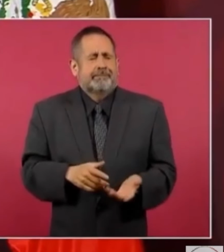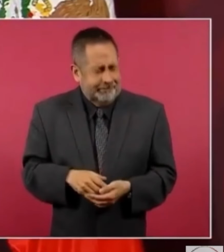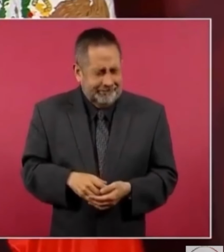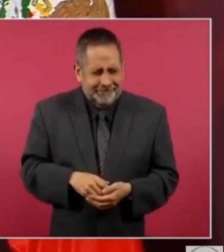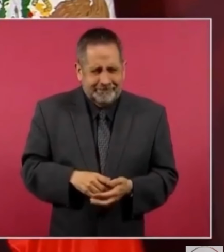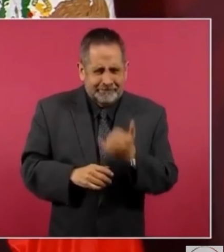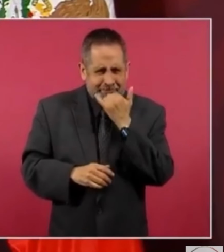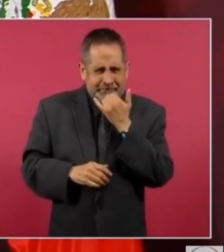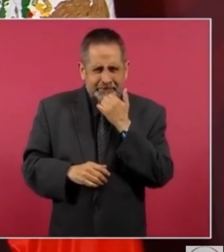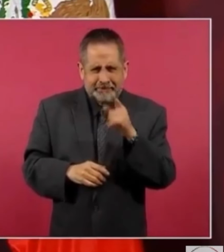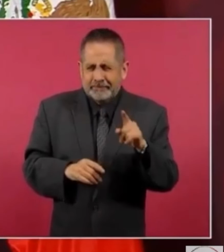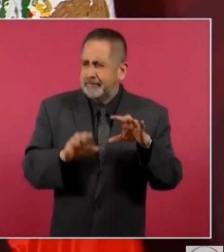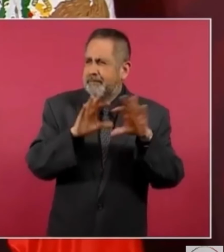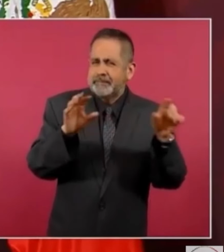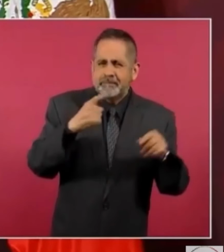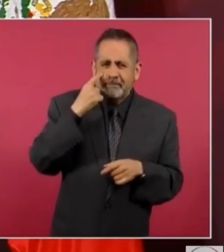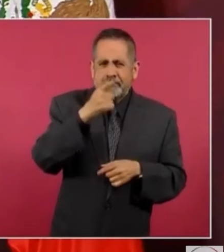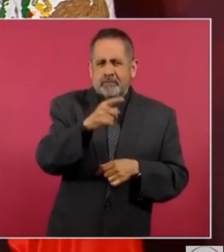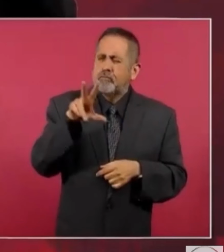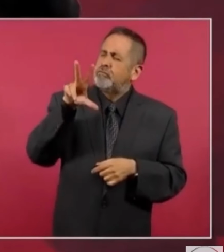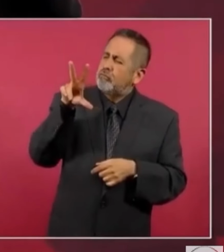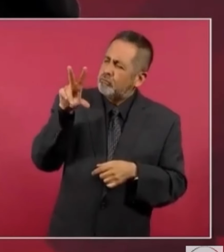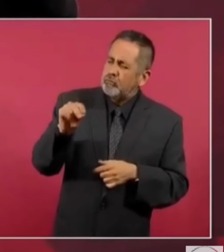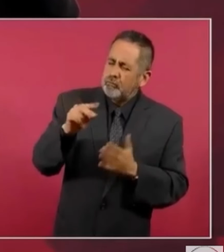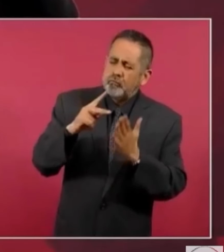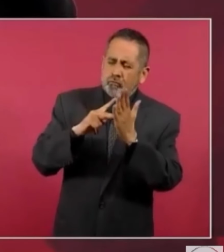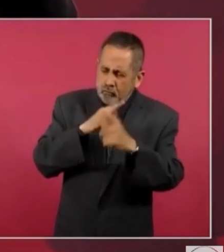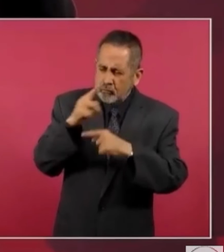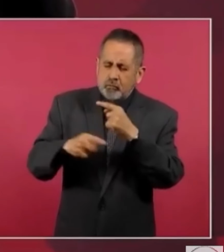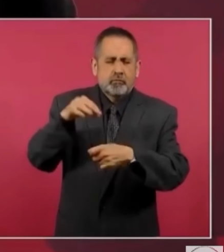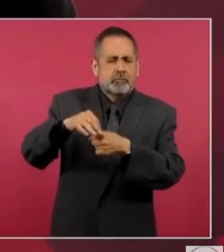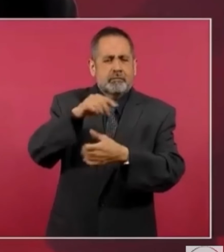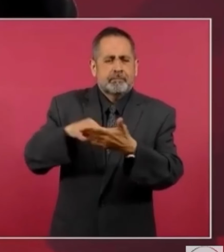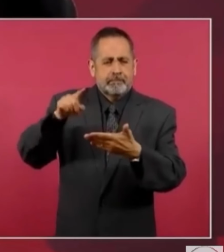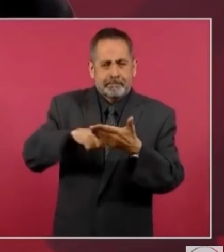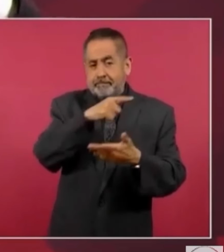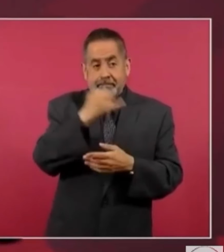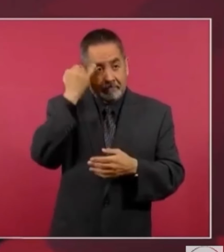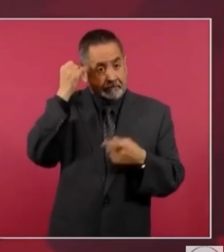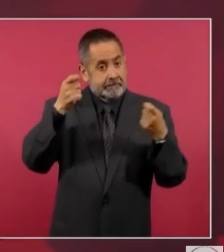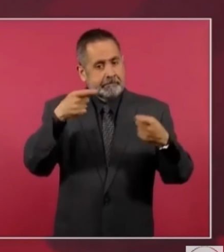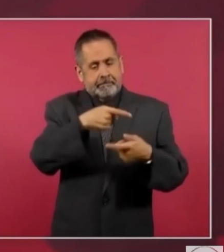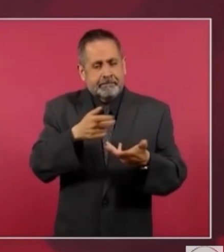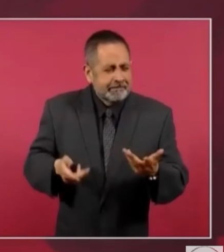No sé si el sufragio efectivo, pero la no reelección era la bandera